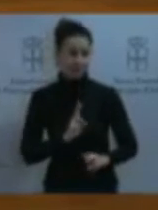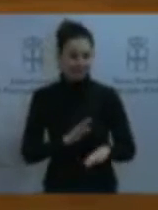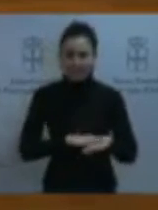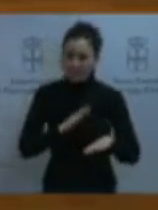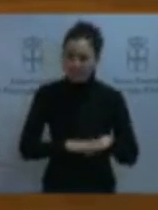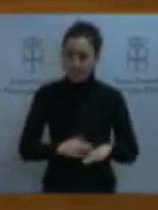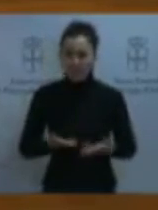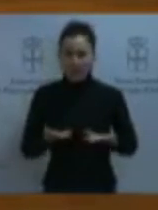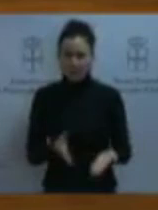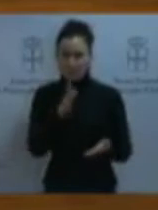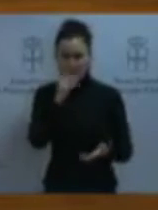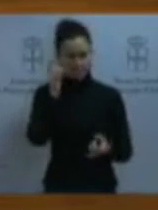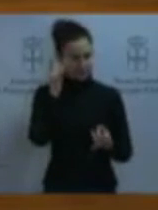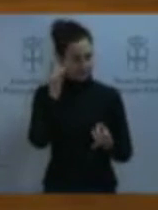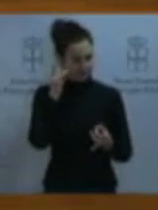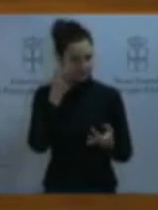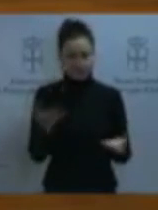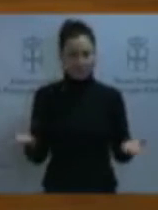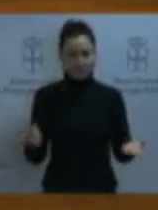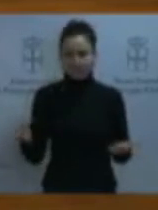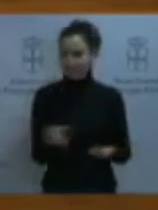sinsentido y todos los perjuicios que ha ocasionado a estas personas.